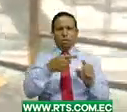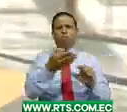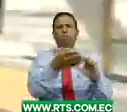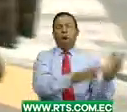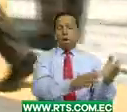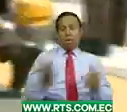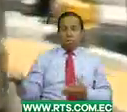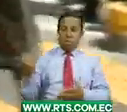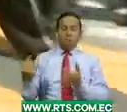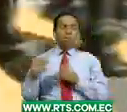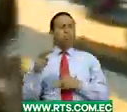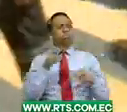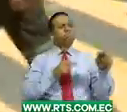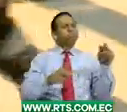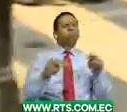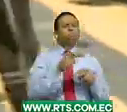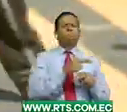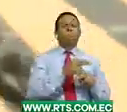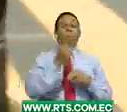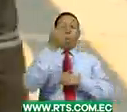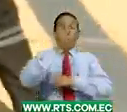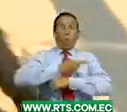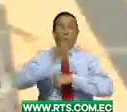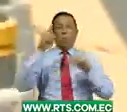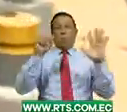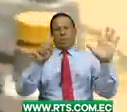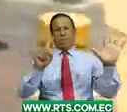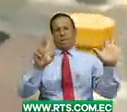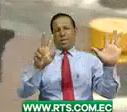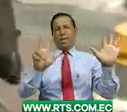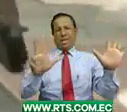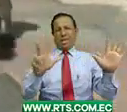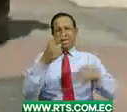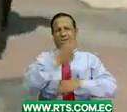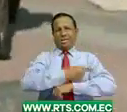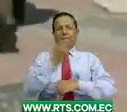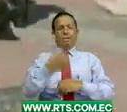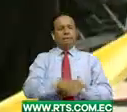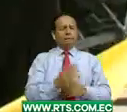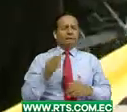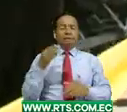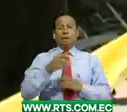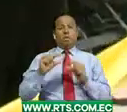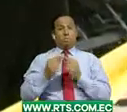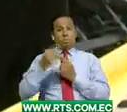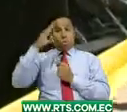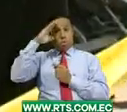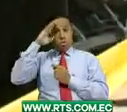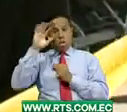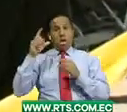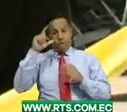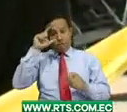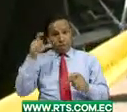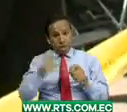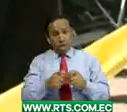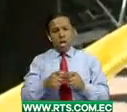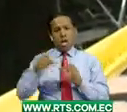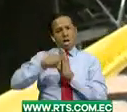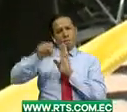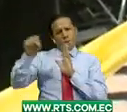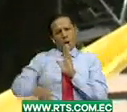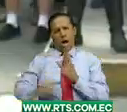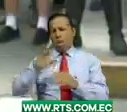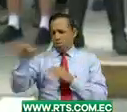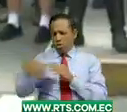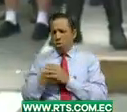casi 8 días los hechos se volvieron a vivir, pero esta vez con la presencia de agentes de criminalística, así como de la fiscalía, abogado de la familia